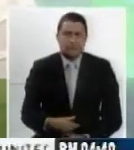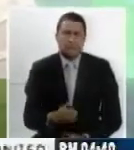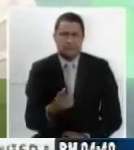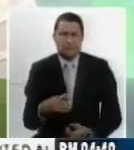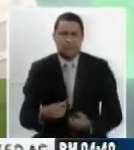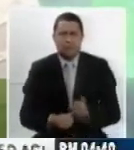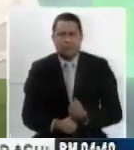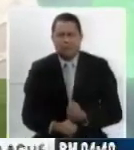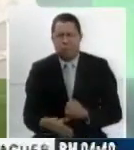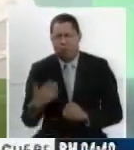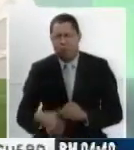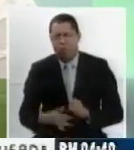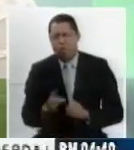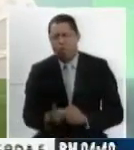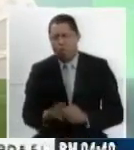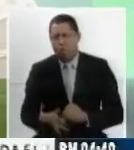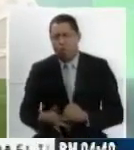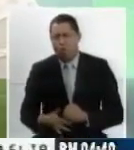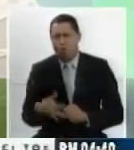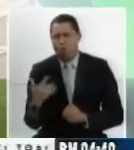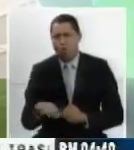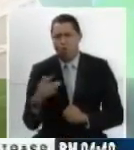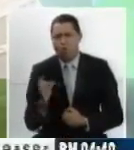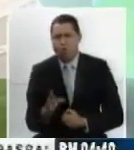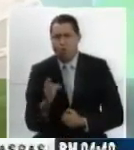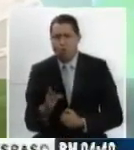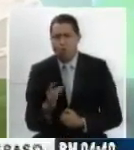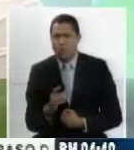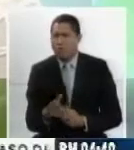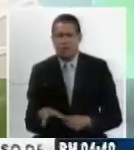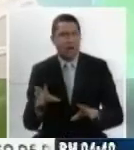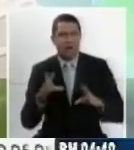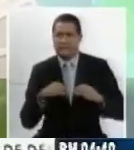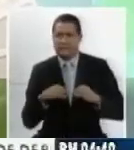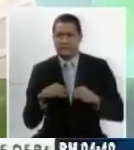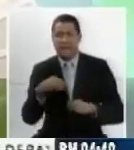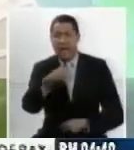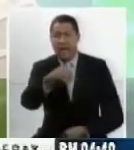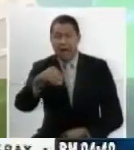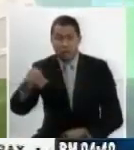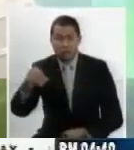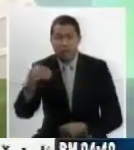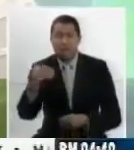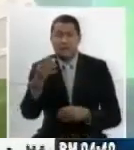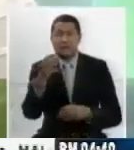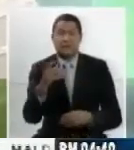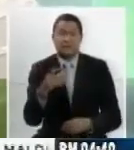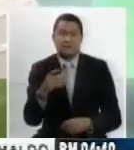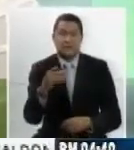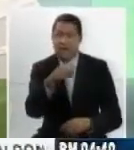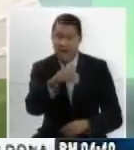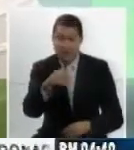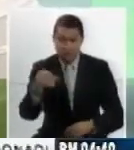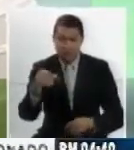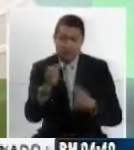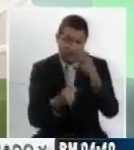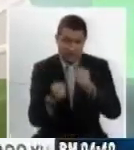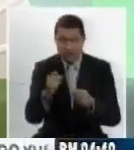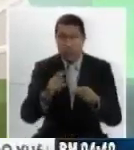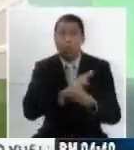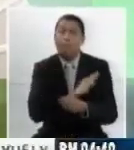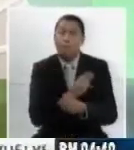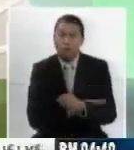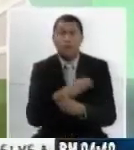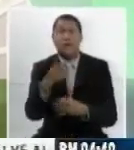de los cólicos y todos los problemas que hay con los trastornos de intolerancia, bien al azúcar de la leche de vaca, que es la lactosa, o bien a las proteínas de la